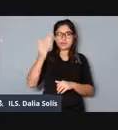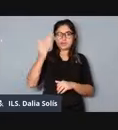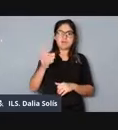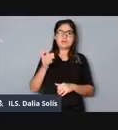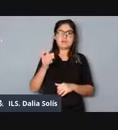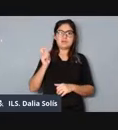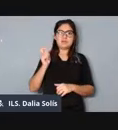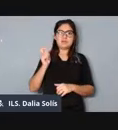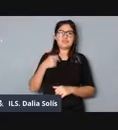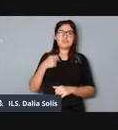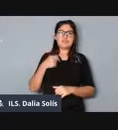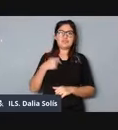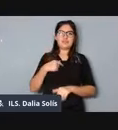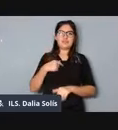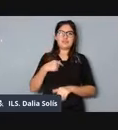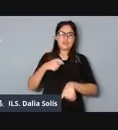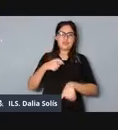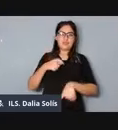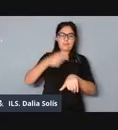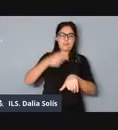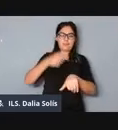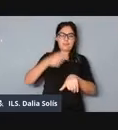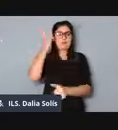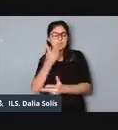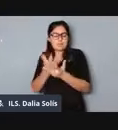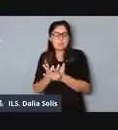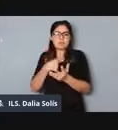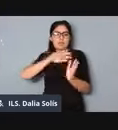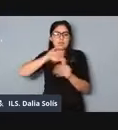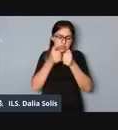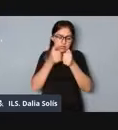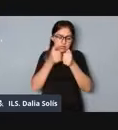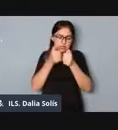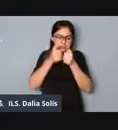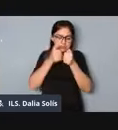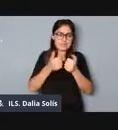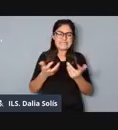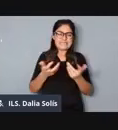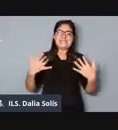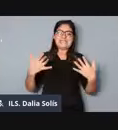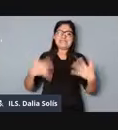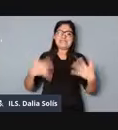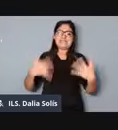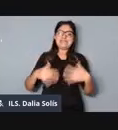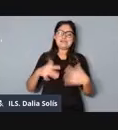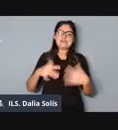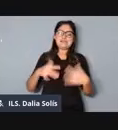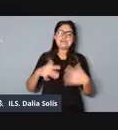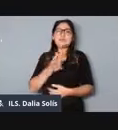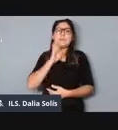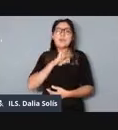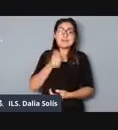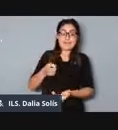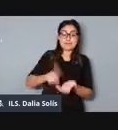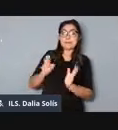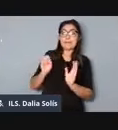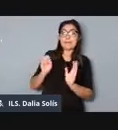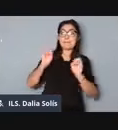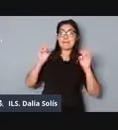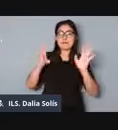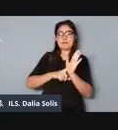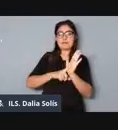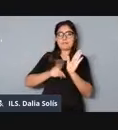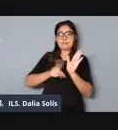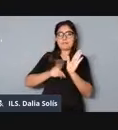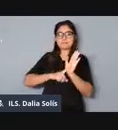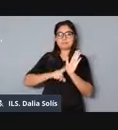Bueno, en ese momento algo te está diciendo, ese indicador, ese mensajero